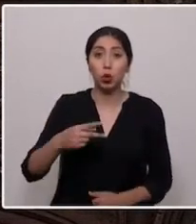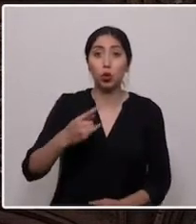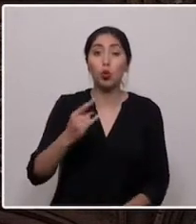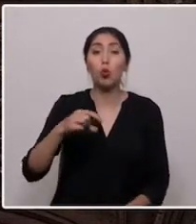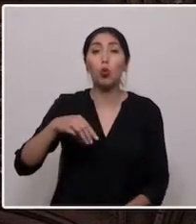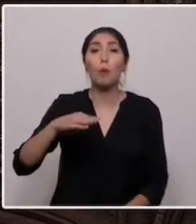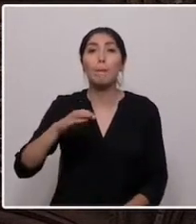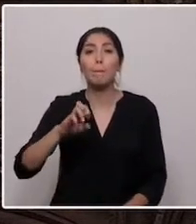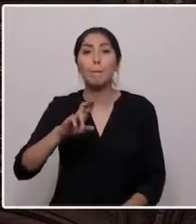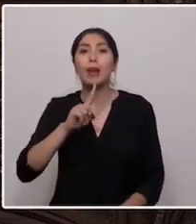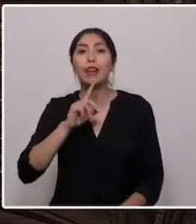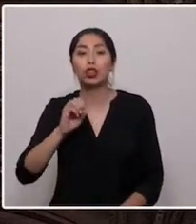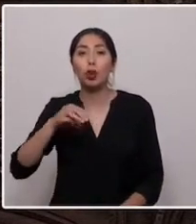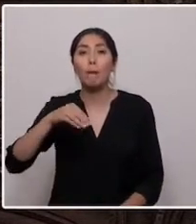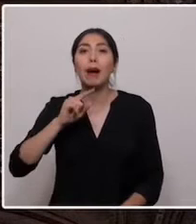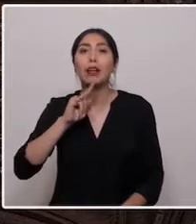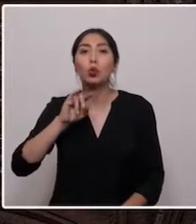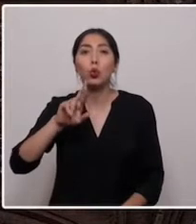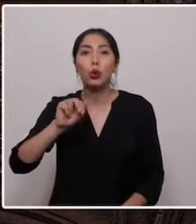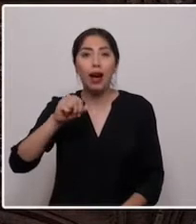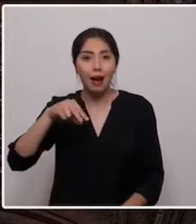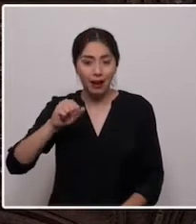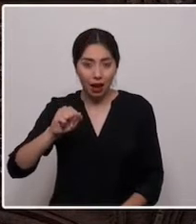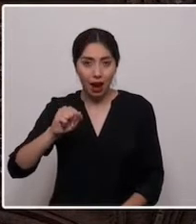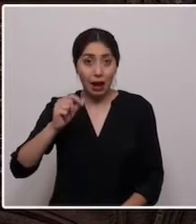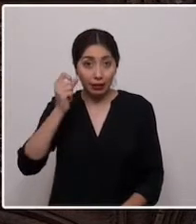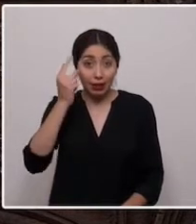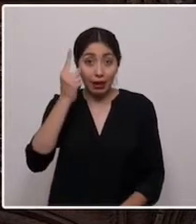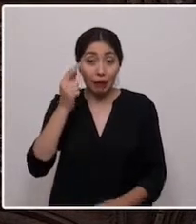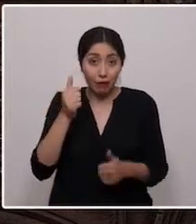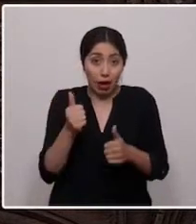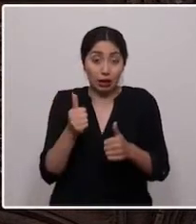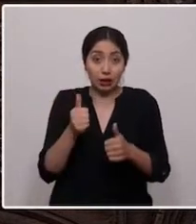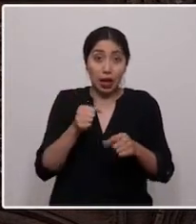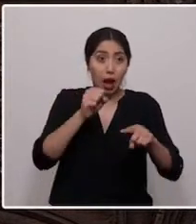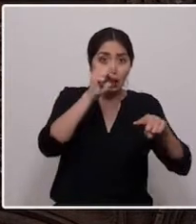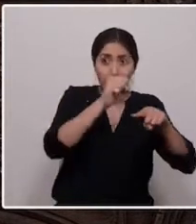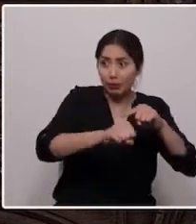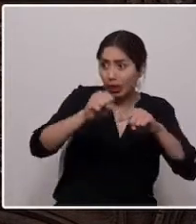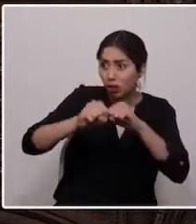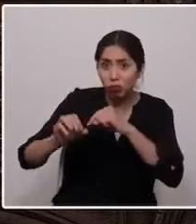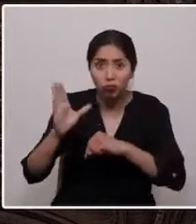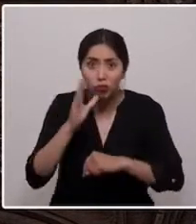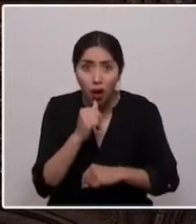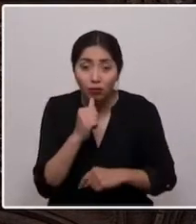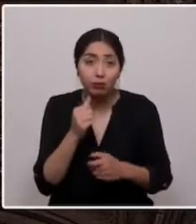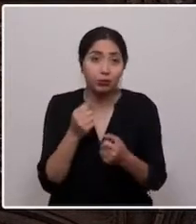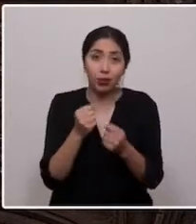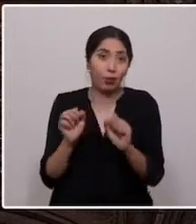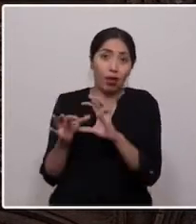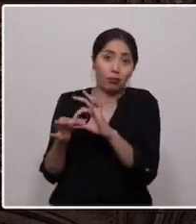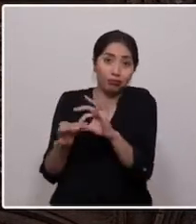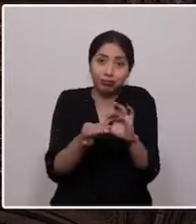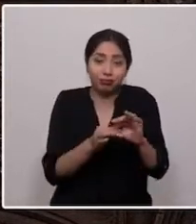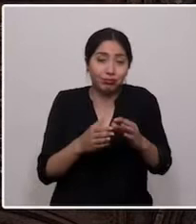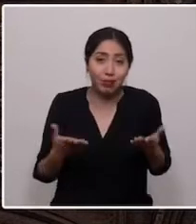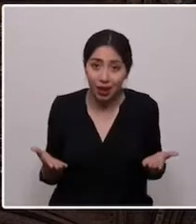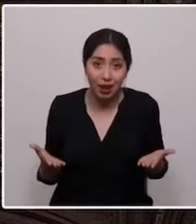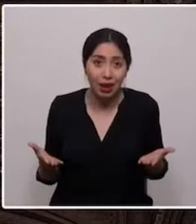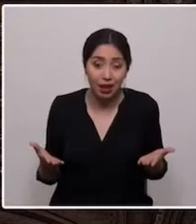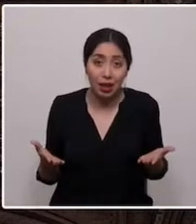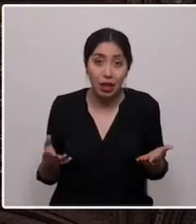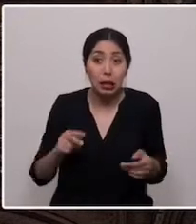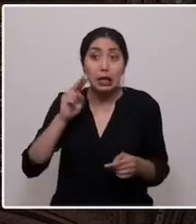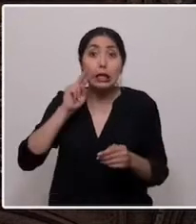conviene comprender bien esto: sin aceptación mutua no puede haber coincidencia en los deseos, y sin coincidencia en los